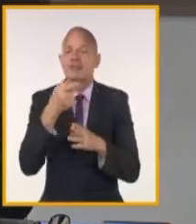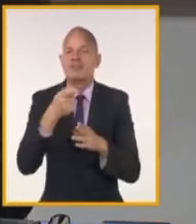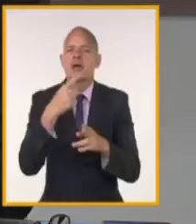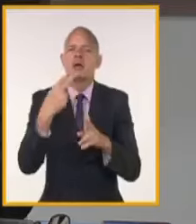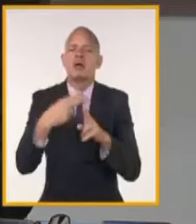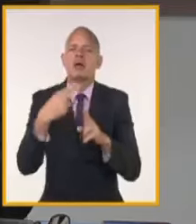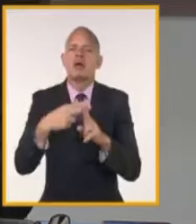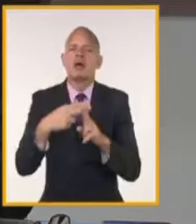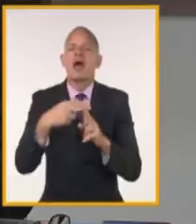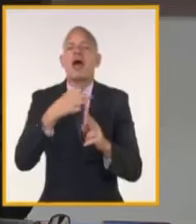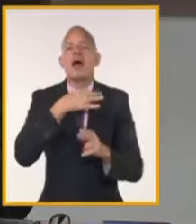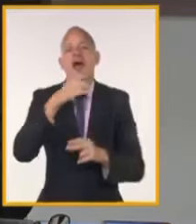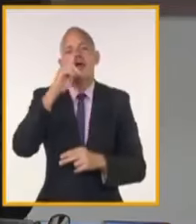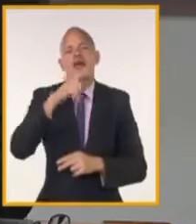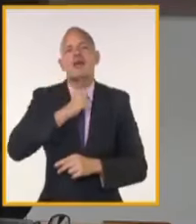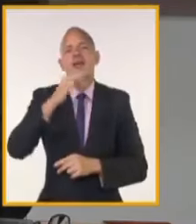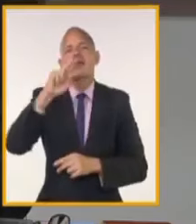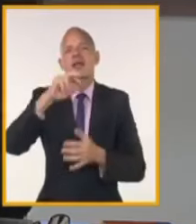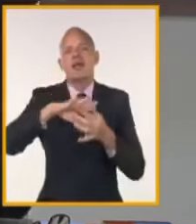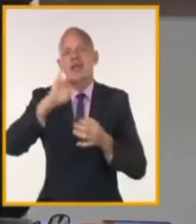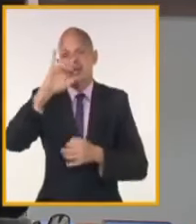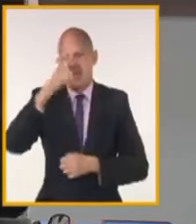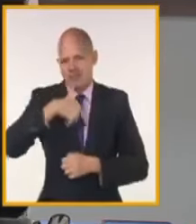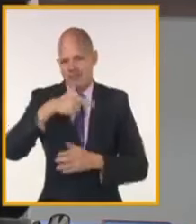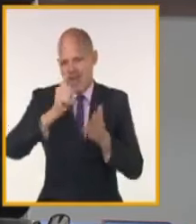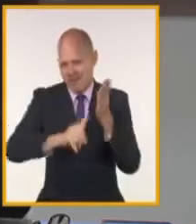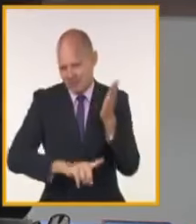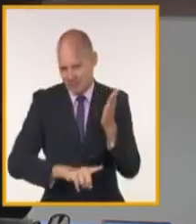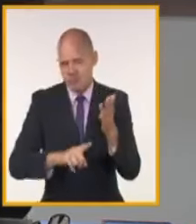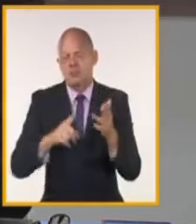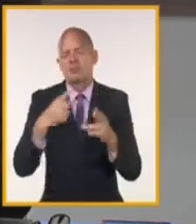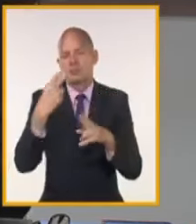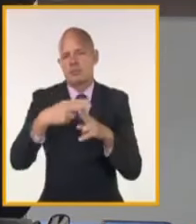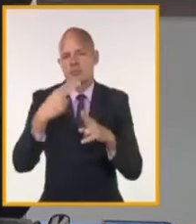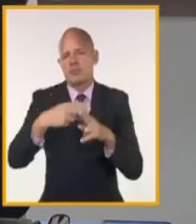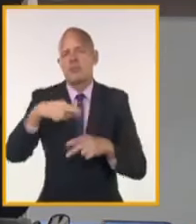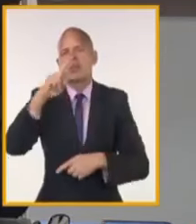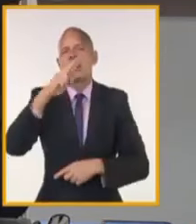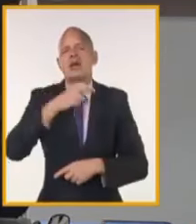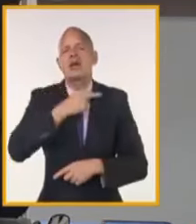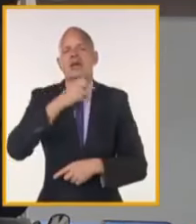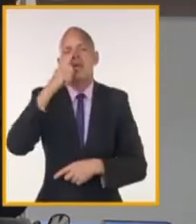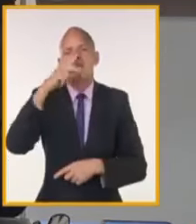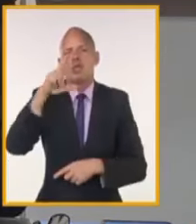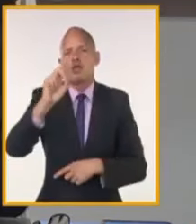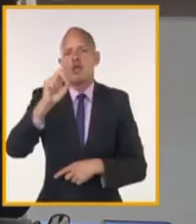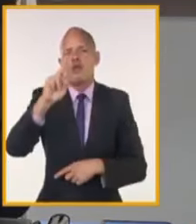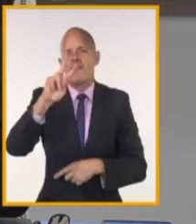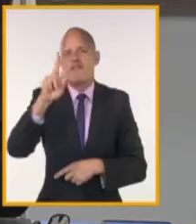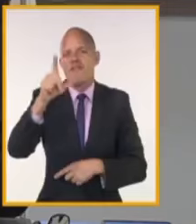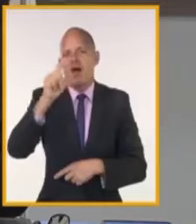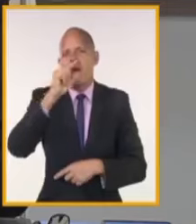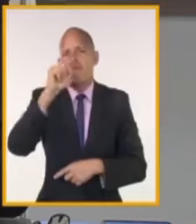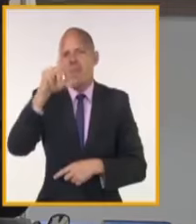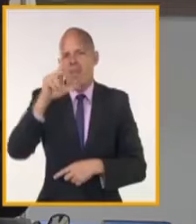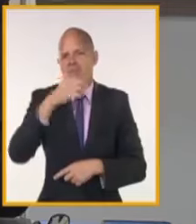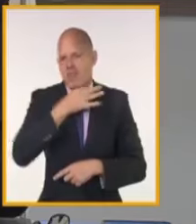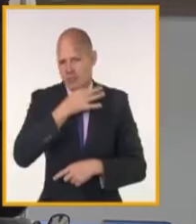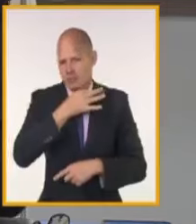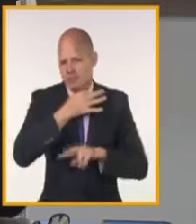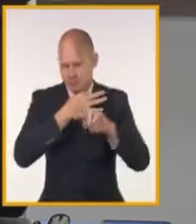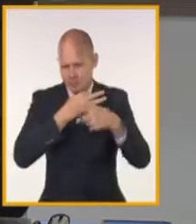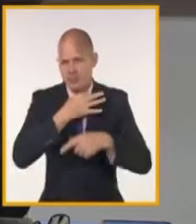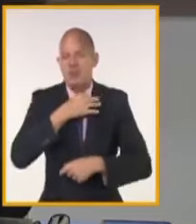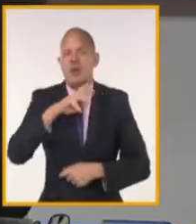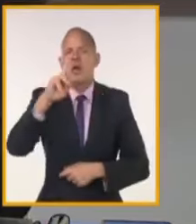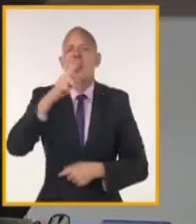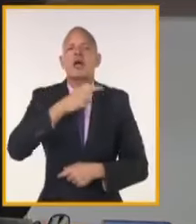estrategia nuestra de ser independiente en la importación de los combustibles hasta llegar a eliminar la el consumo de